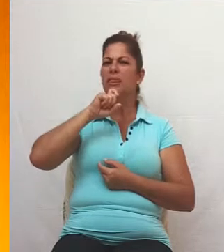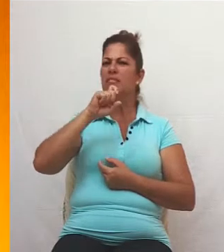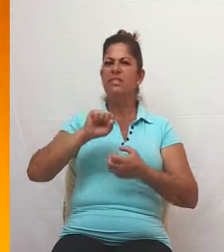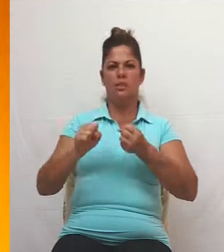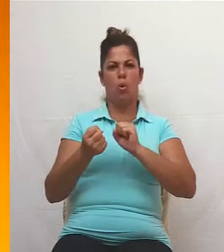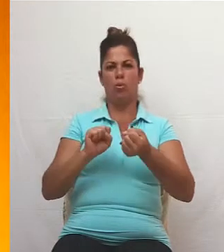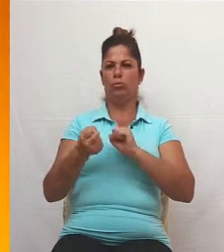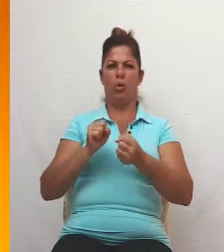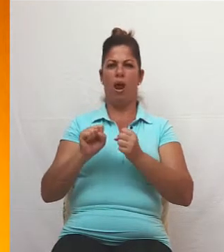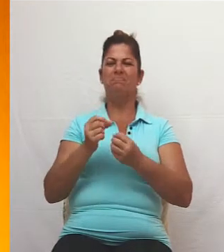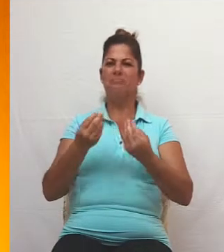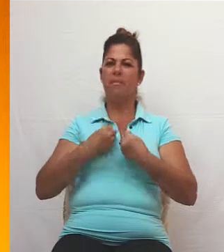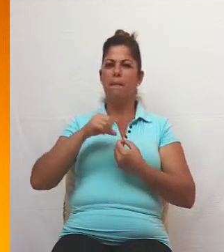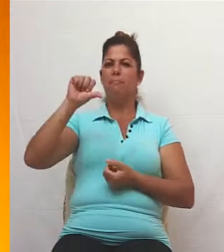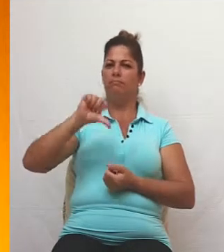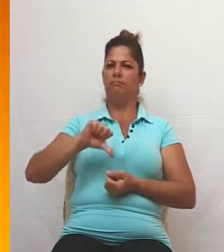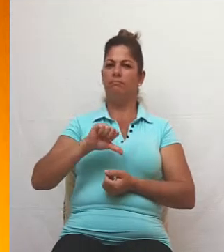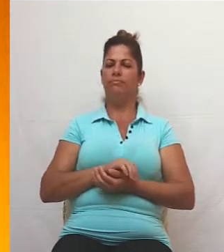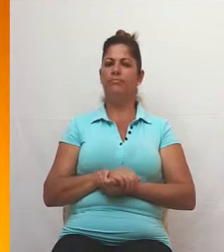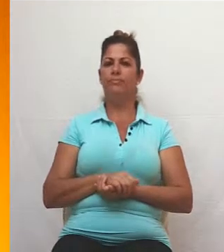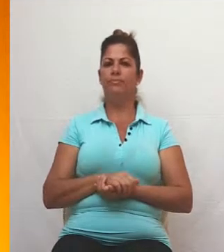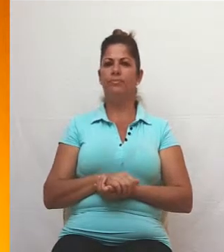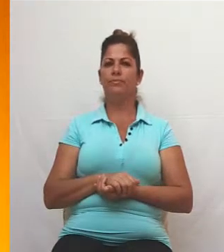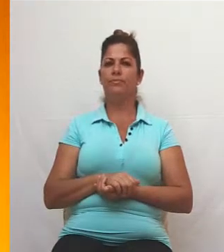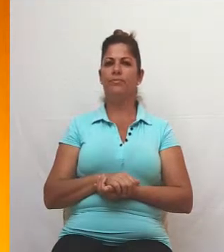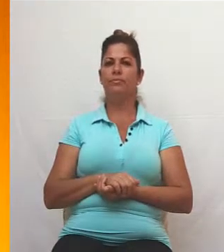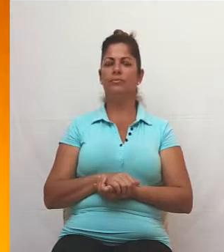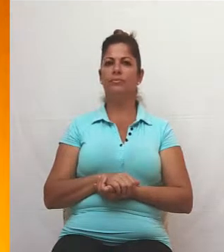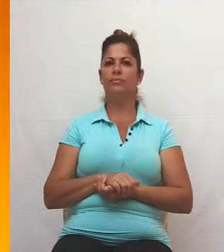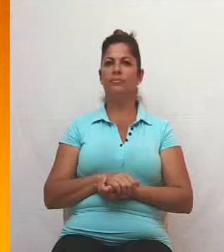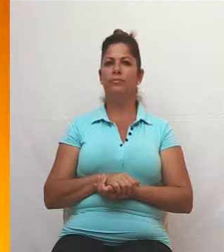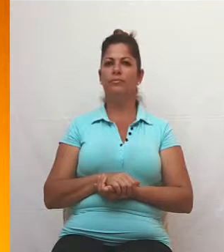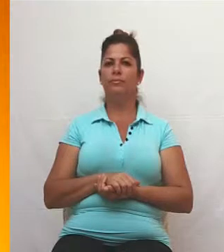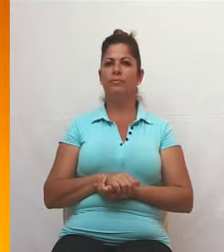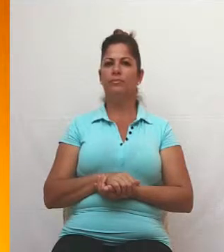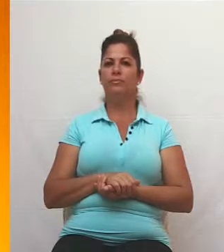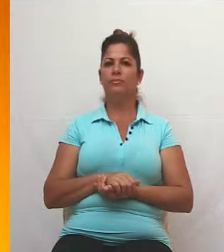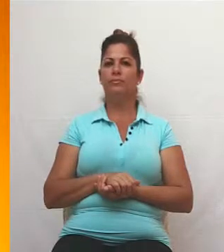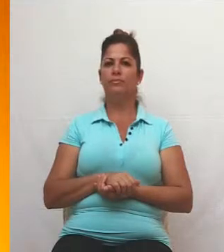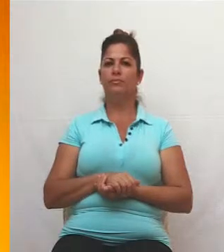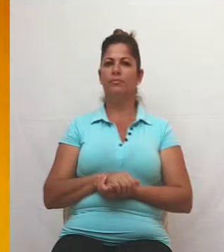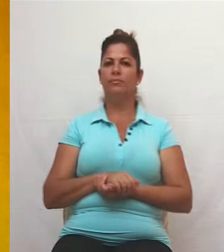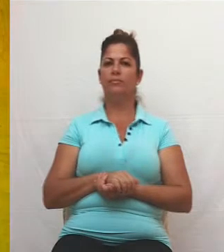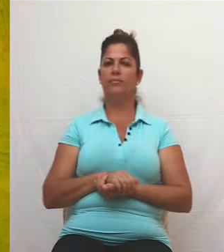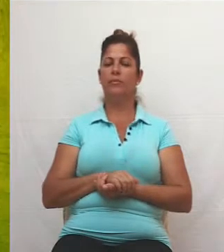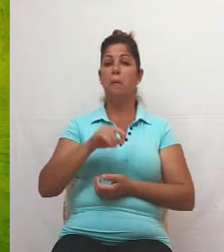al no vernos arrastrados por los pensamientos involuntarios y sus consecuencias